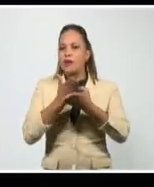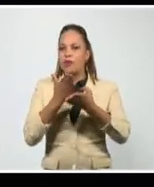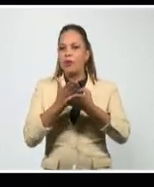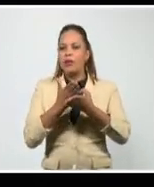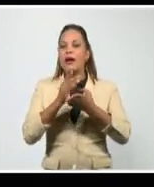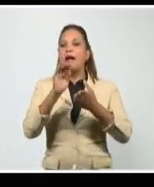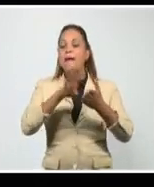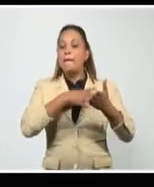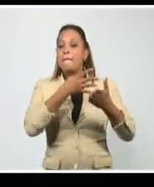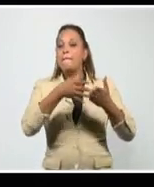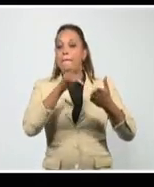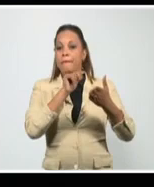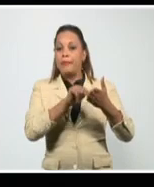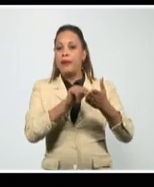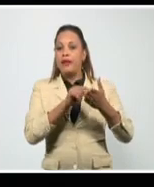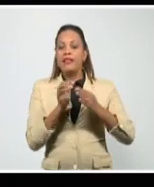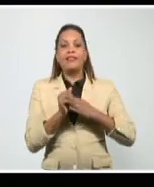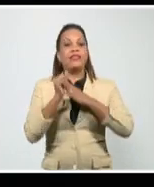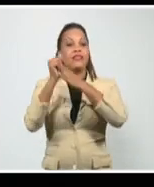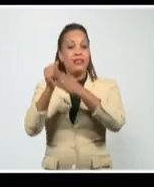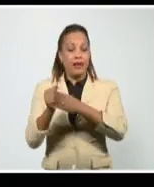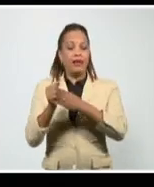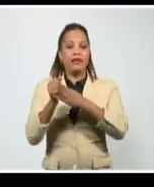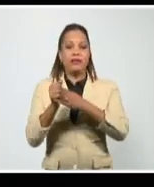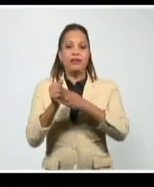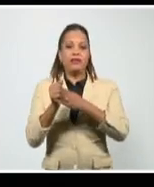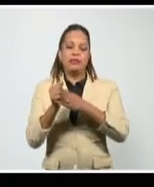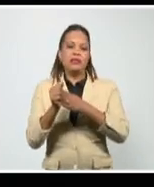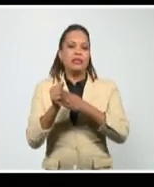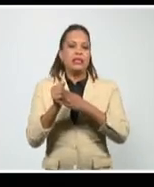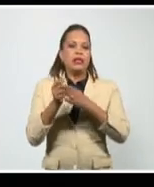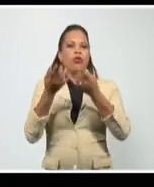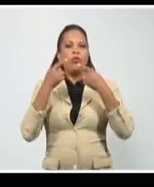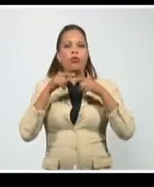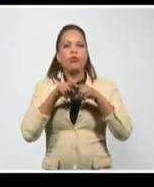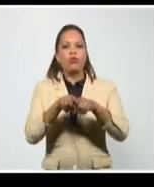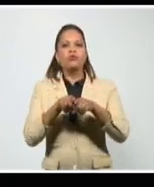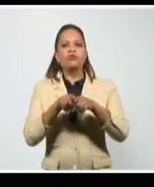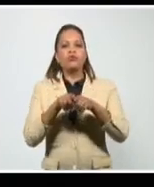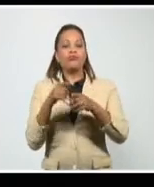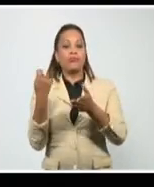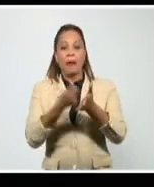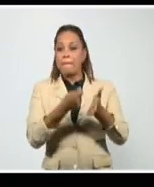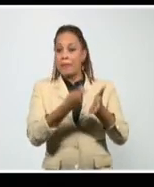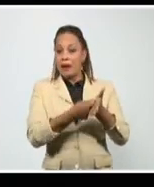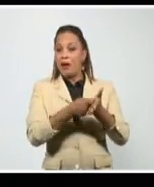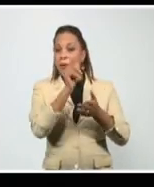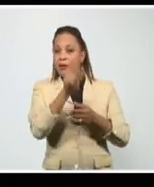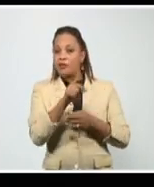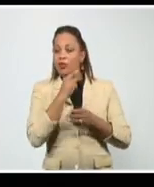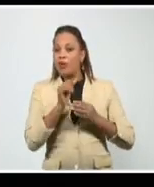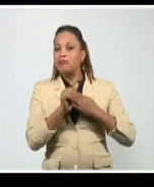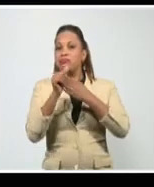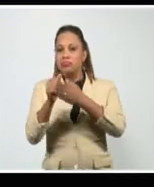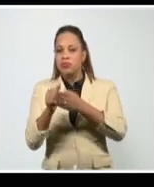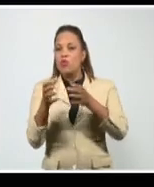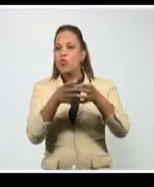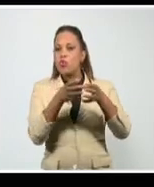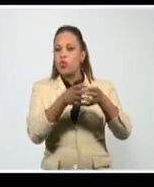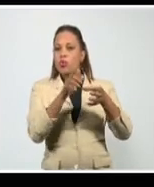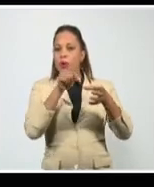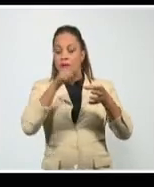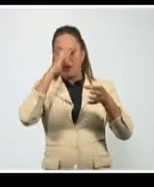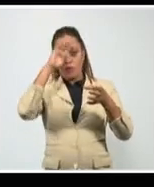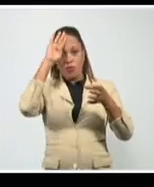de liderazgo que han estado acompañados además de un fuerte financiamiento de un grupo de organizaciones que